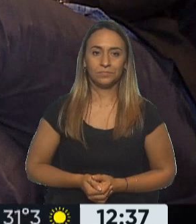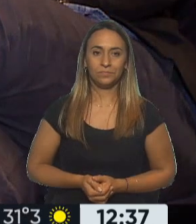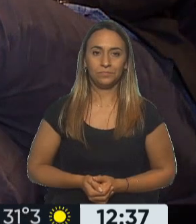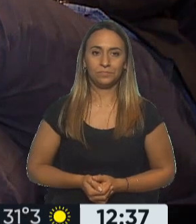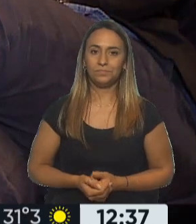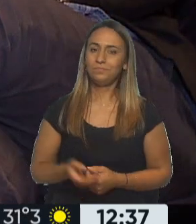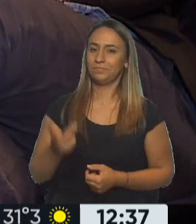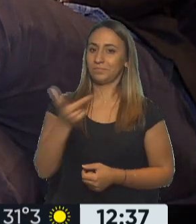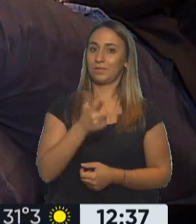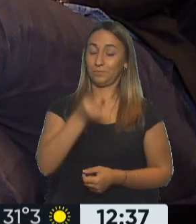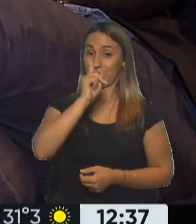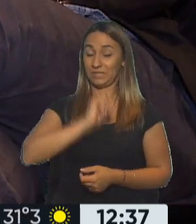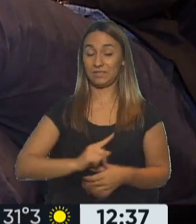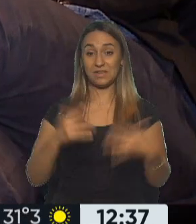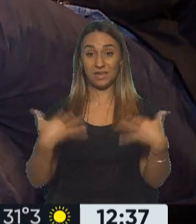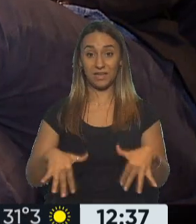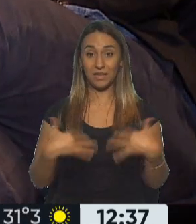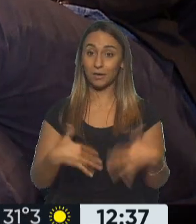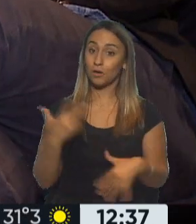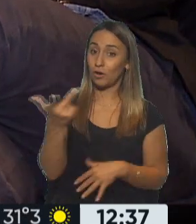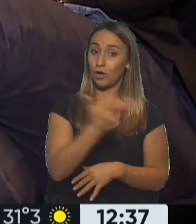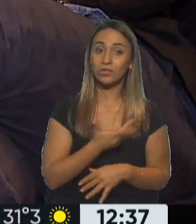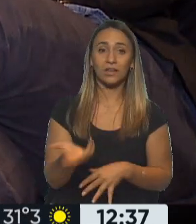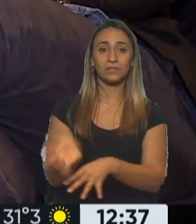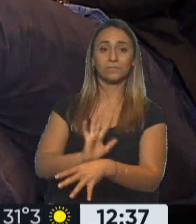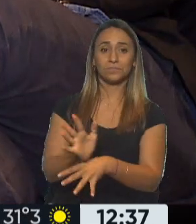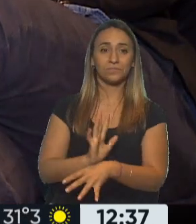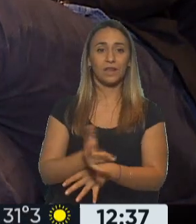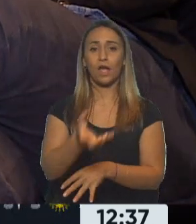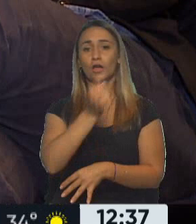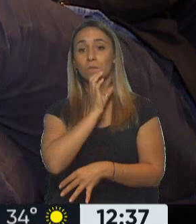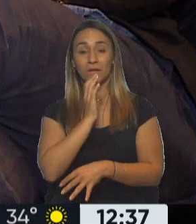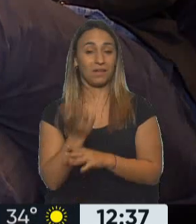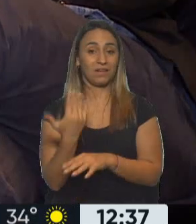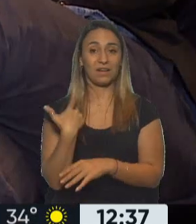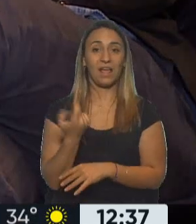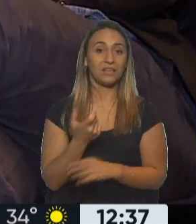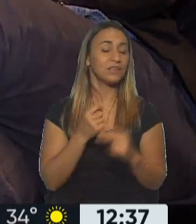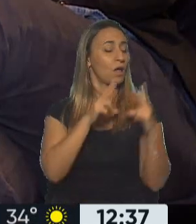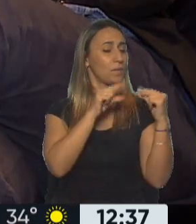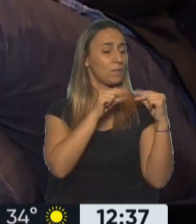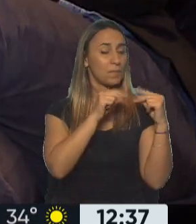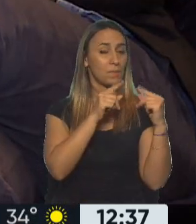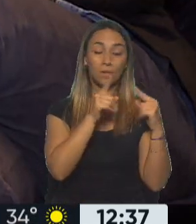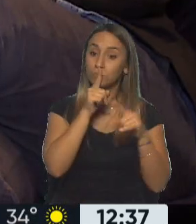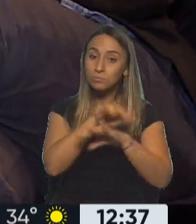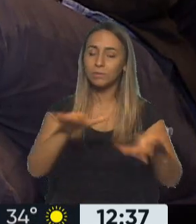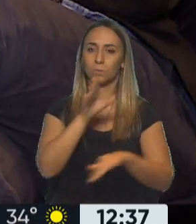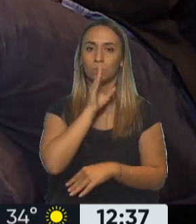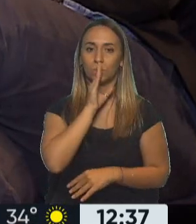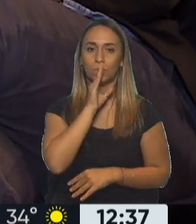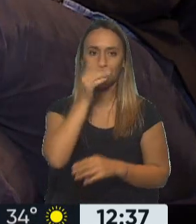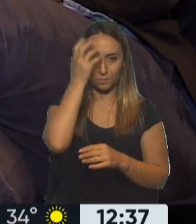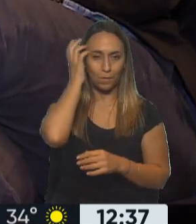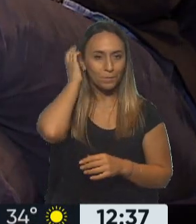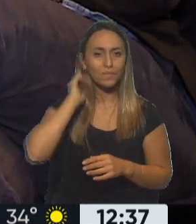Qué serios que están. Pensar que hacen una comedia espectacular. Estábamos hablando hasta por los codos y dijeron, no, si puedes... no se callan más cuando empecemos. Mirá, no te toca a vos porque vos el